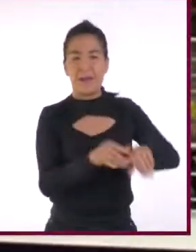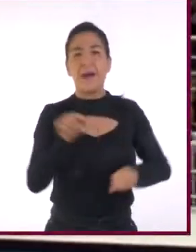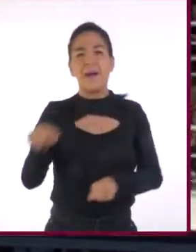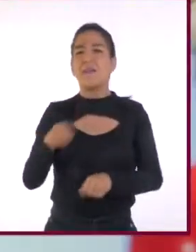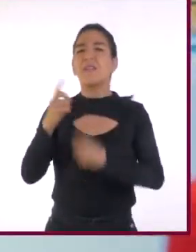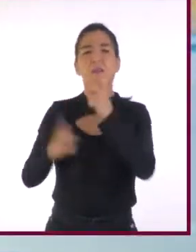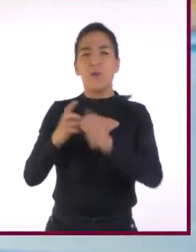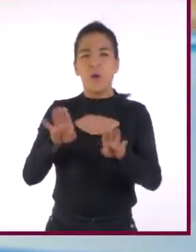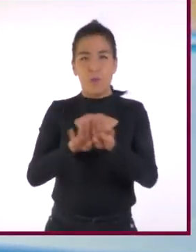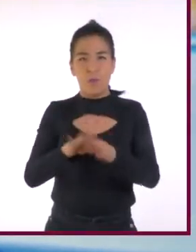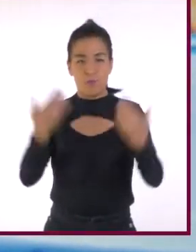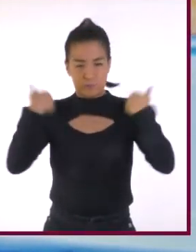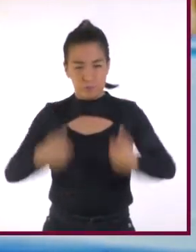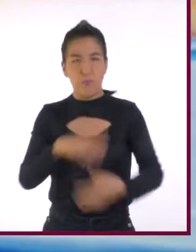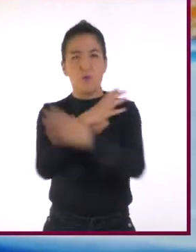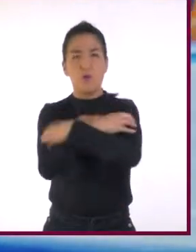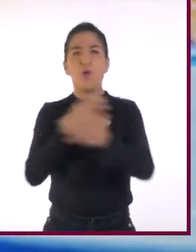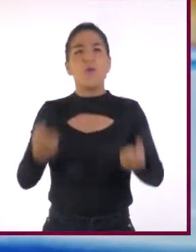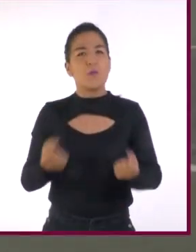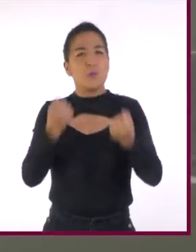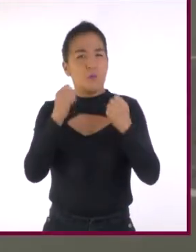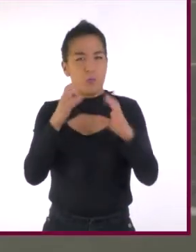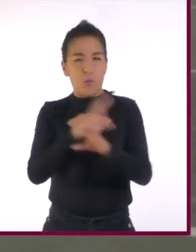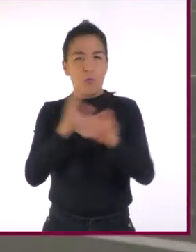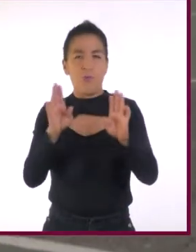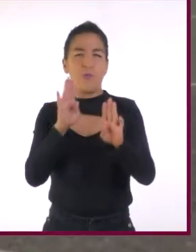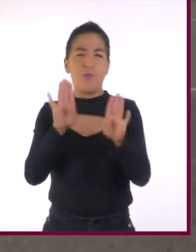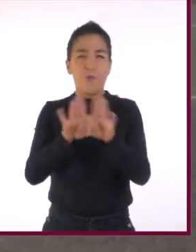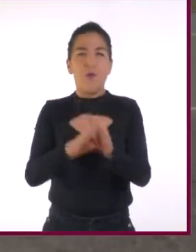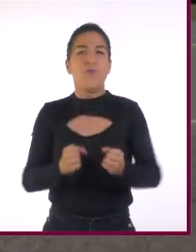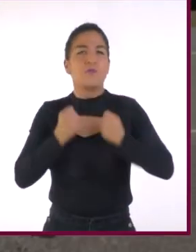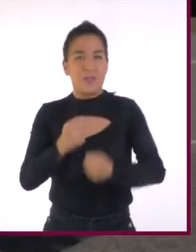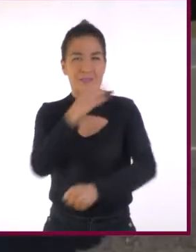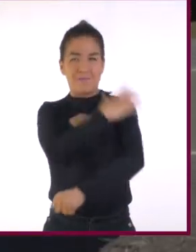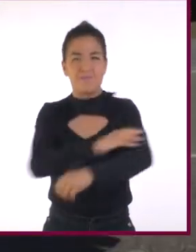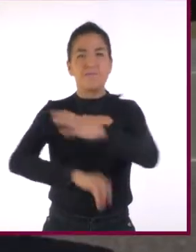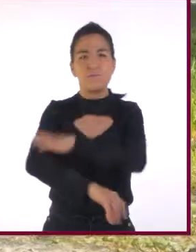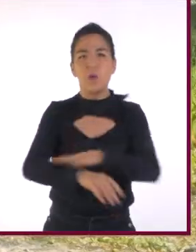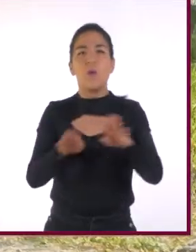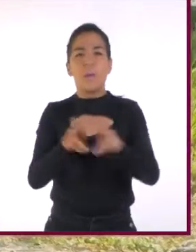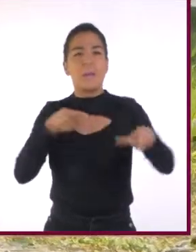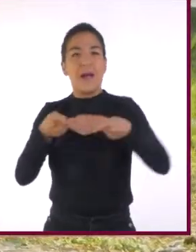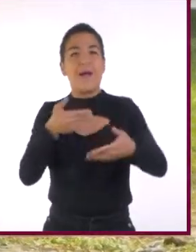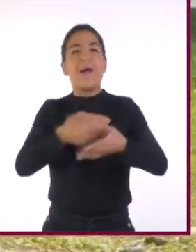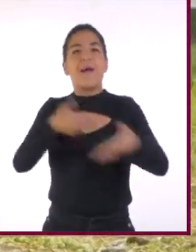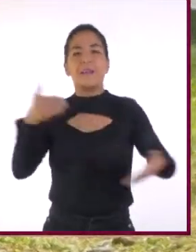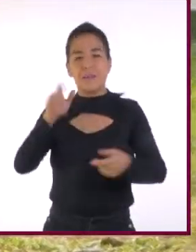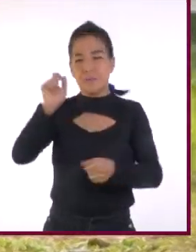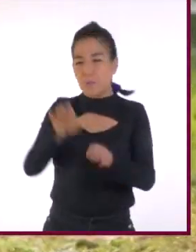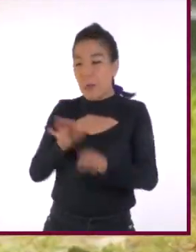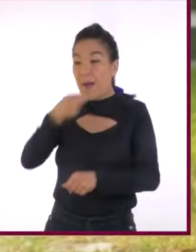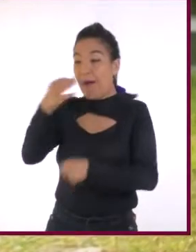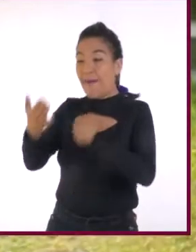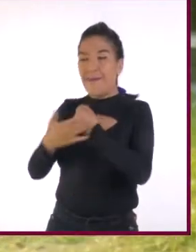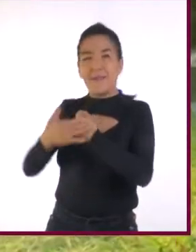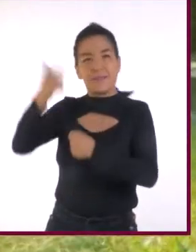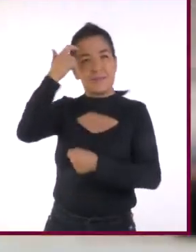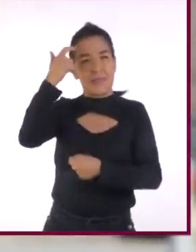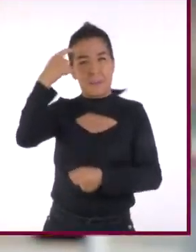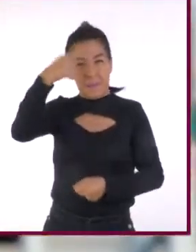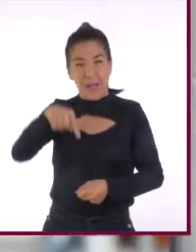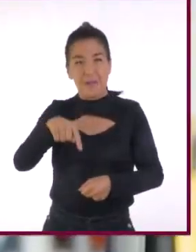su parte, además de fortalecer sus músculos, entrenan para mejorar sus movimientos, que no es otra cosa que preparar a su